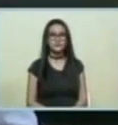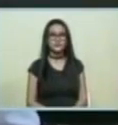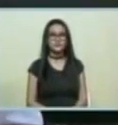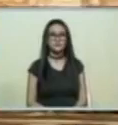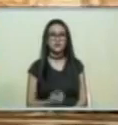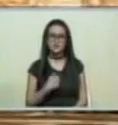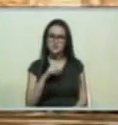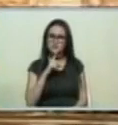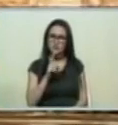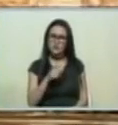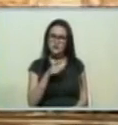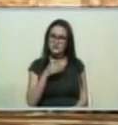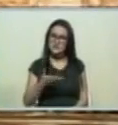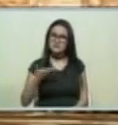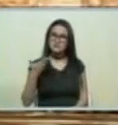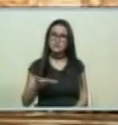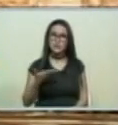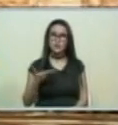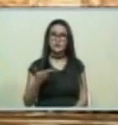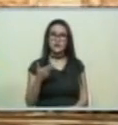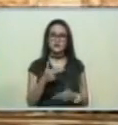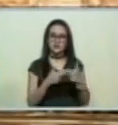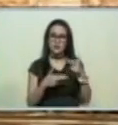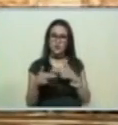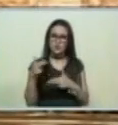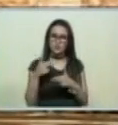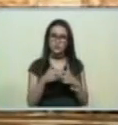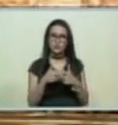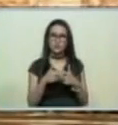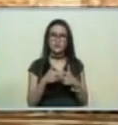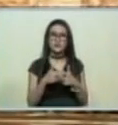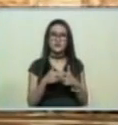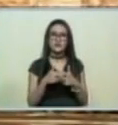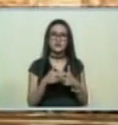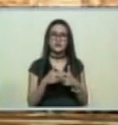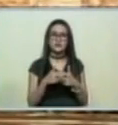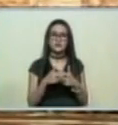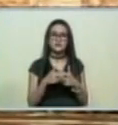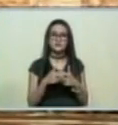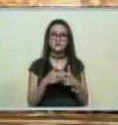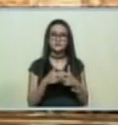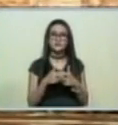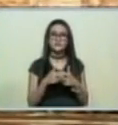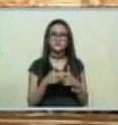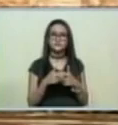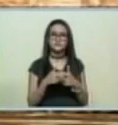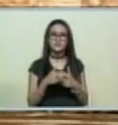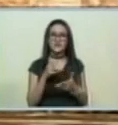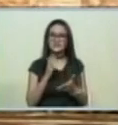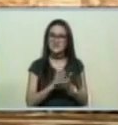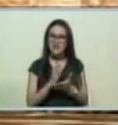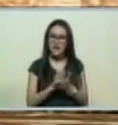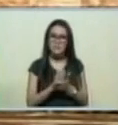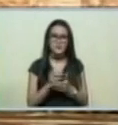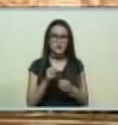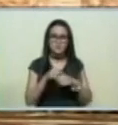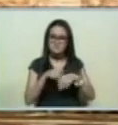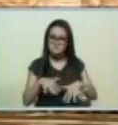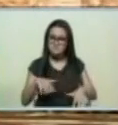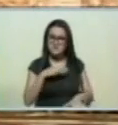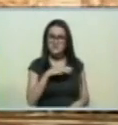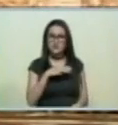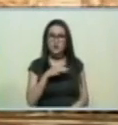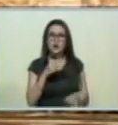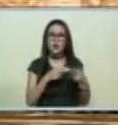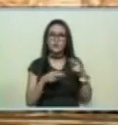hago un comentario, es importante construir siempre de todas las acciones, misiones,